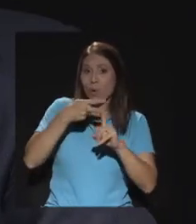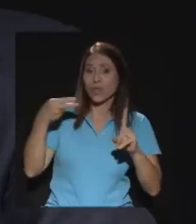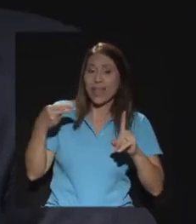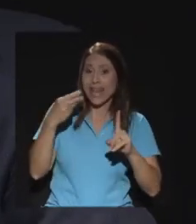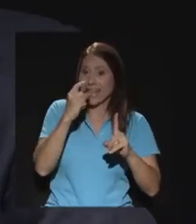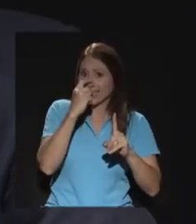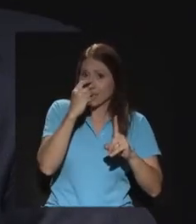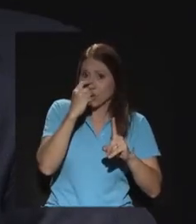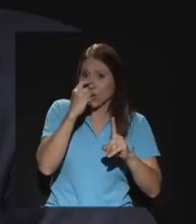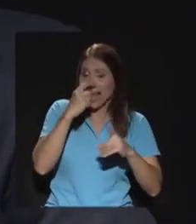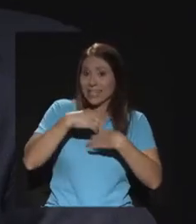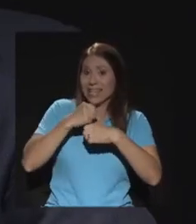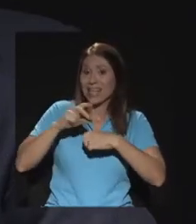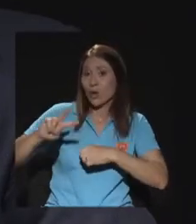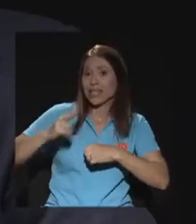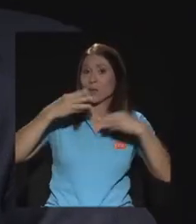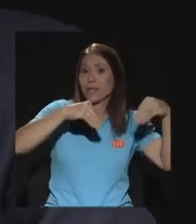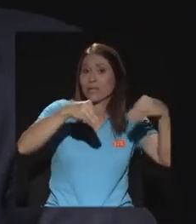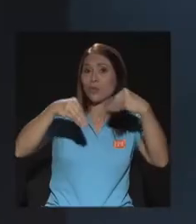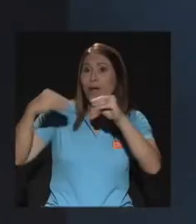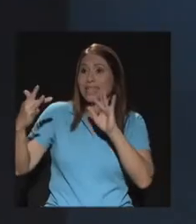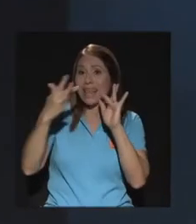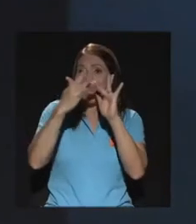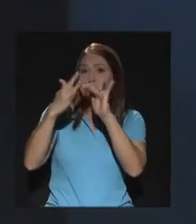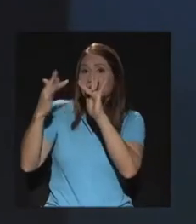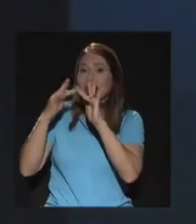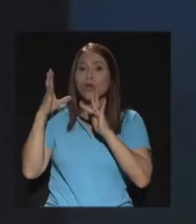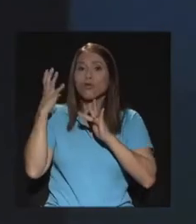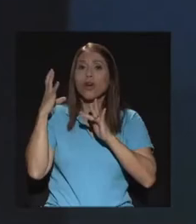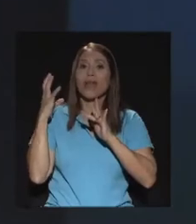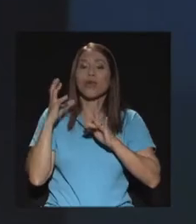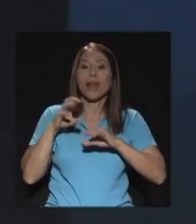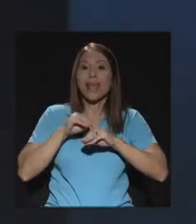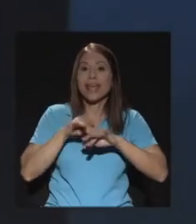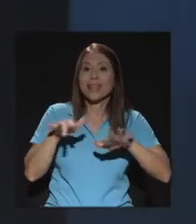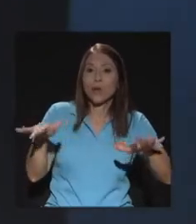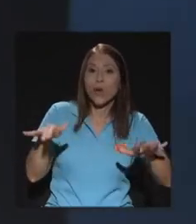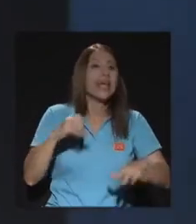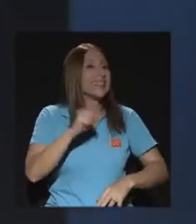espectro radioeléctrico. No, sí sé, pero estoy aquí en la reunión.